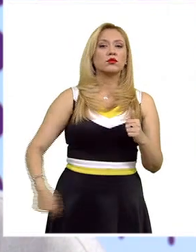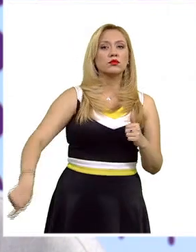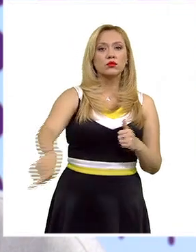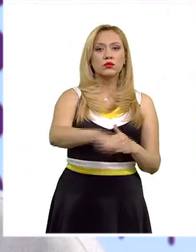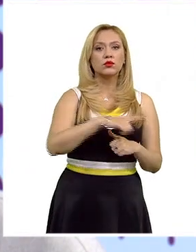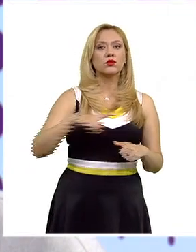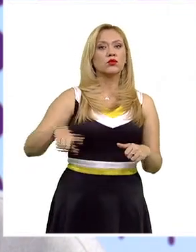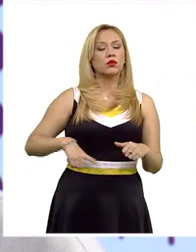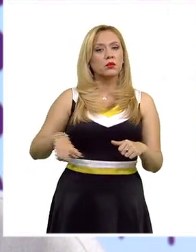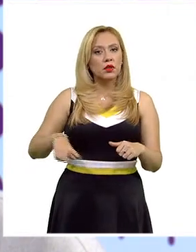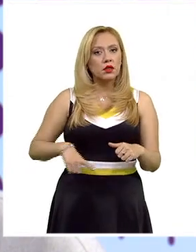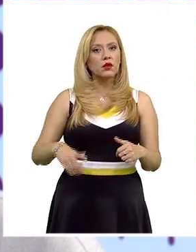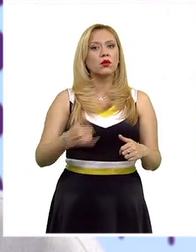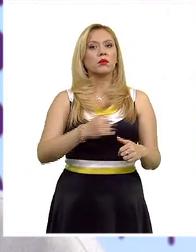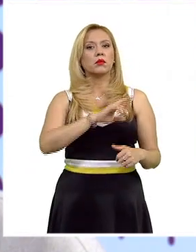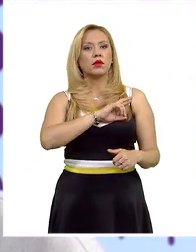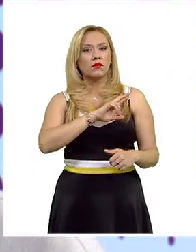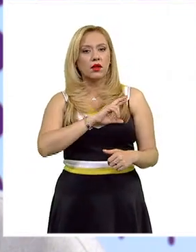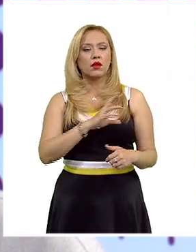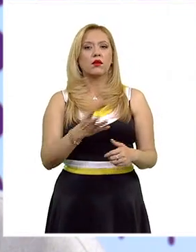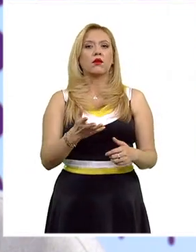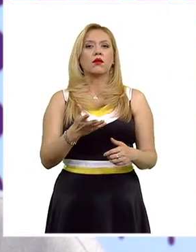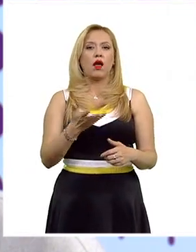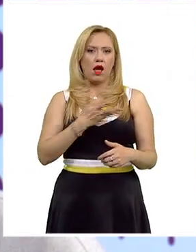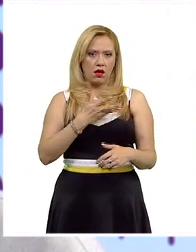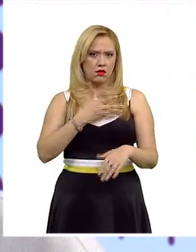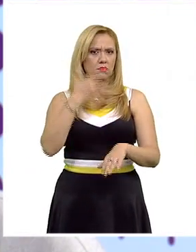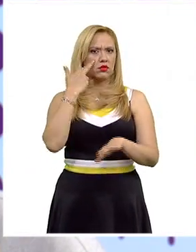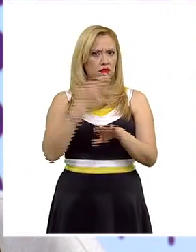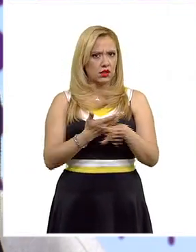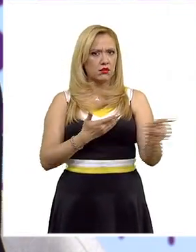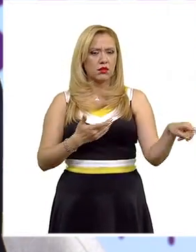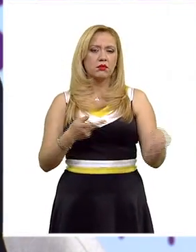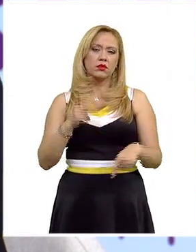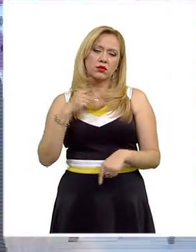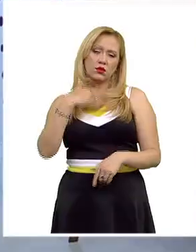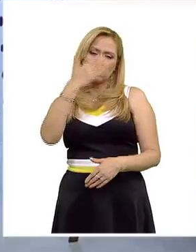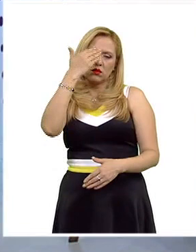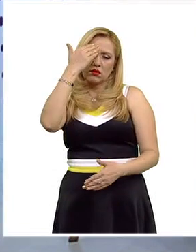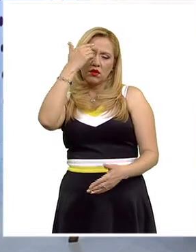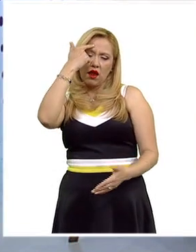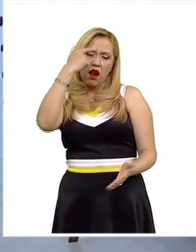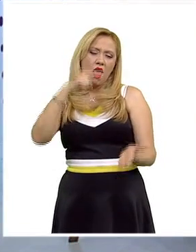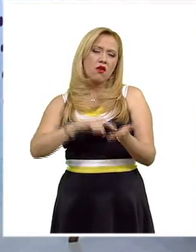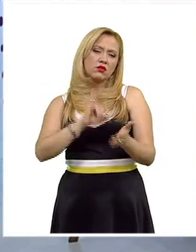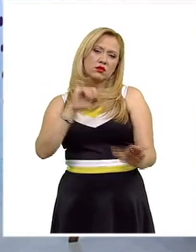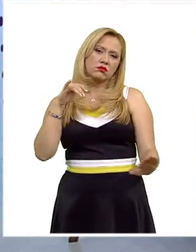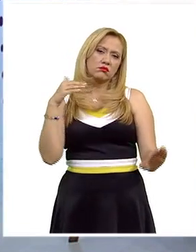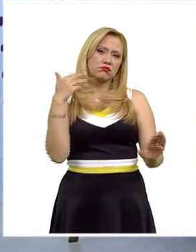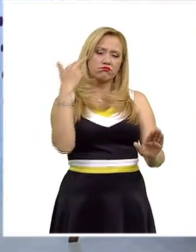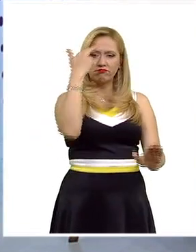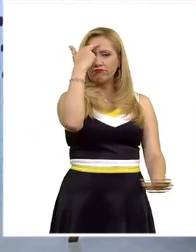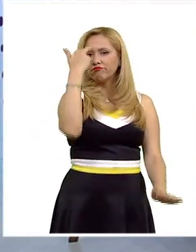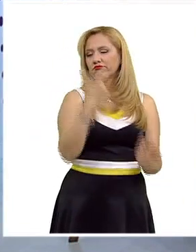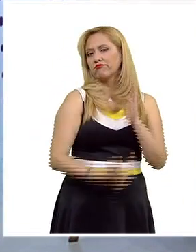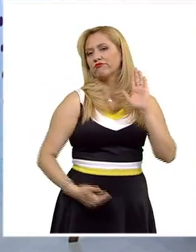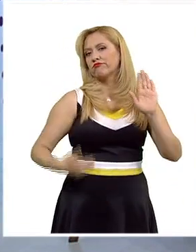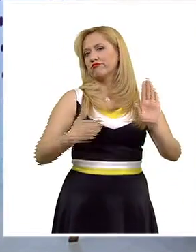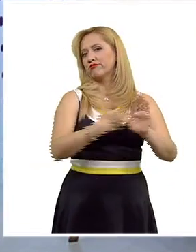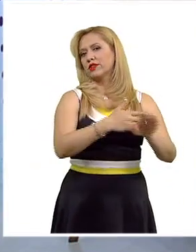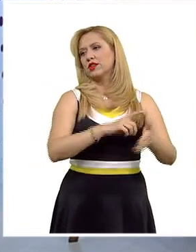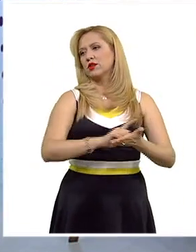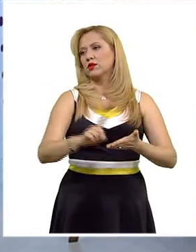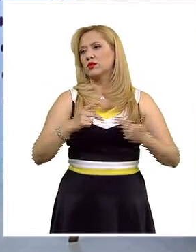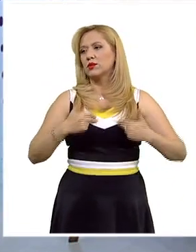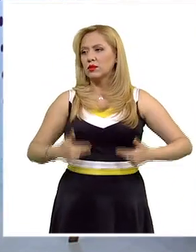públicas como con privados, aunque existe la responsabilidad, yo creo que sí es una violación a derechos humanos. Sí, fíjate, yo quiero completar un poco lo que dijo